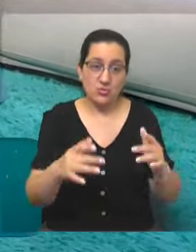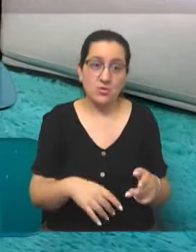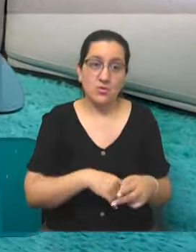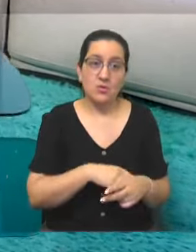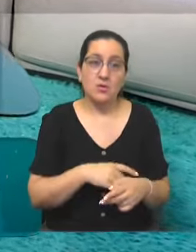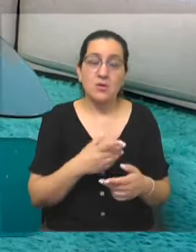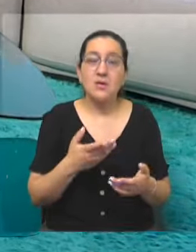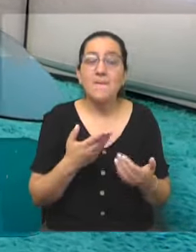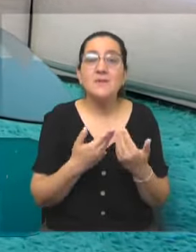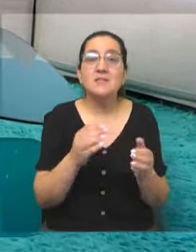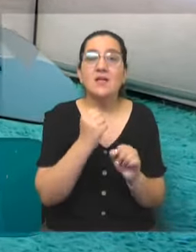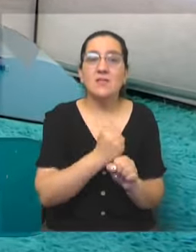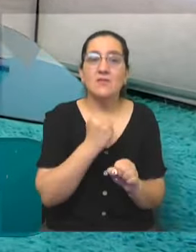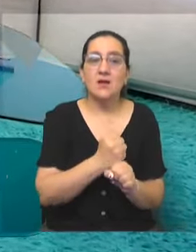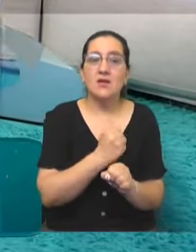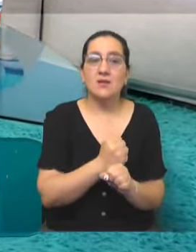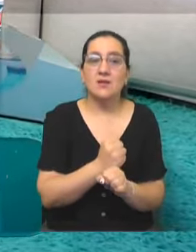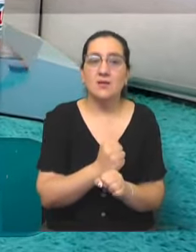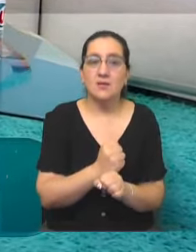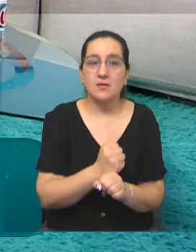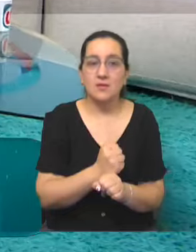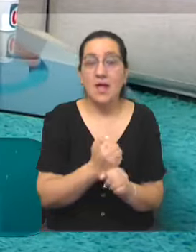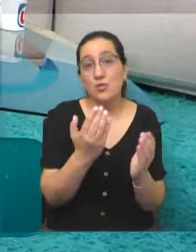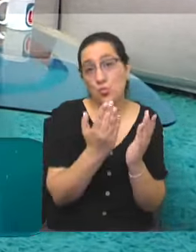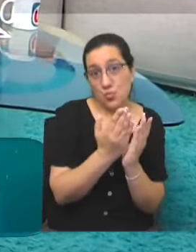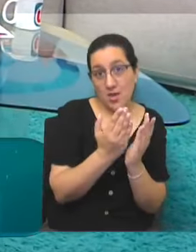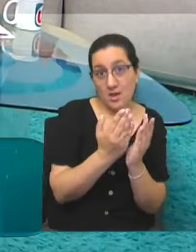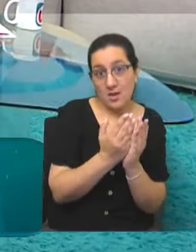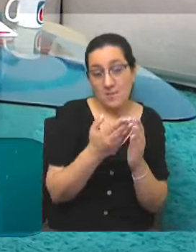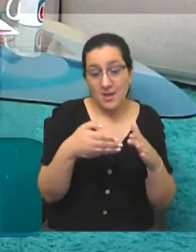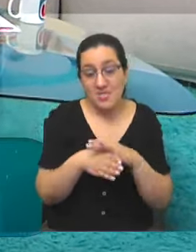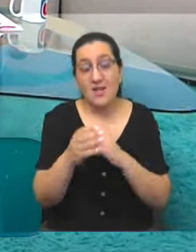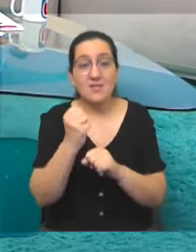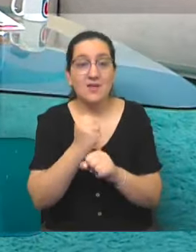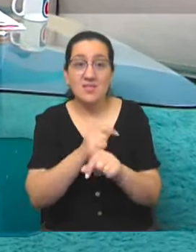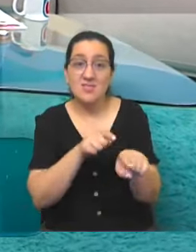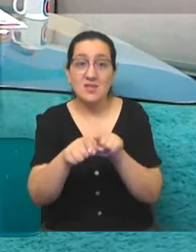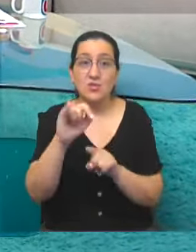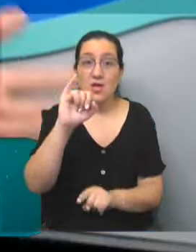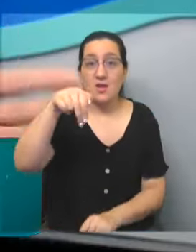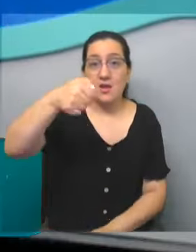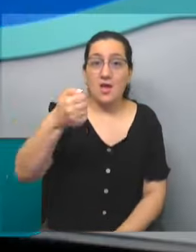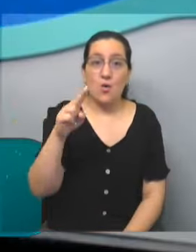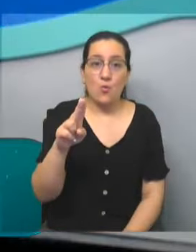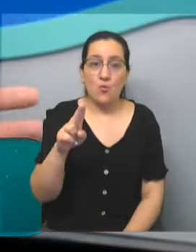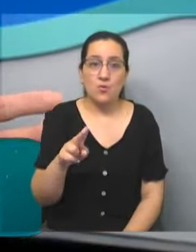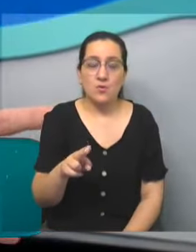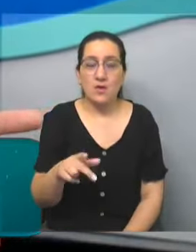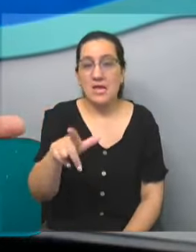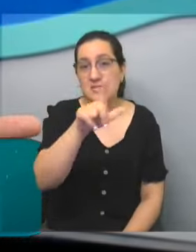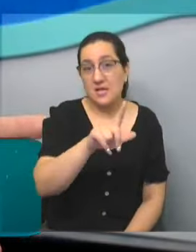Y entré a trabajar, a estudiar para entrar a trabajar directo al INAM. O sea, del